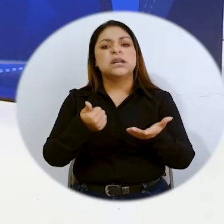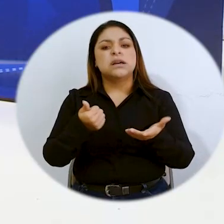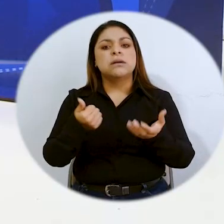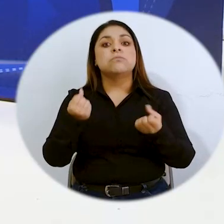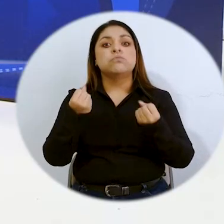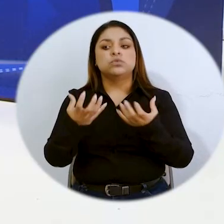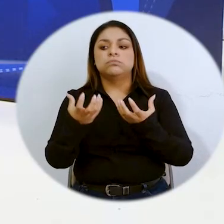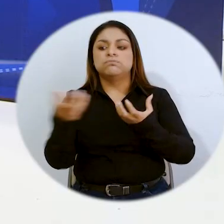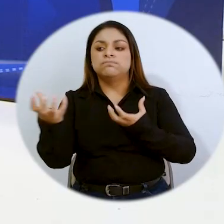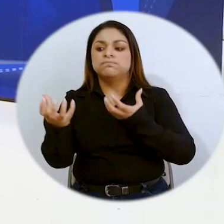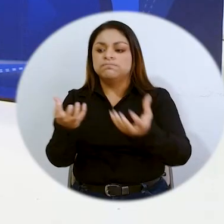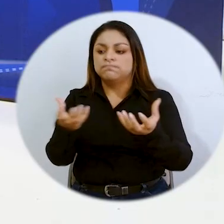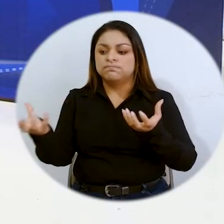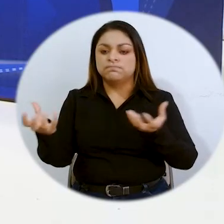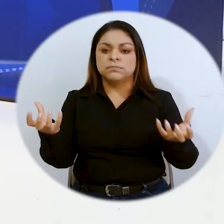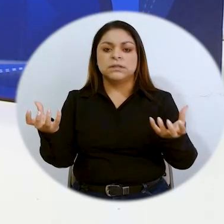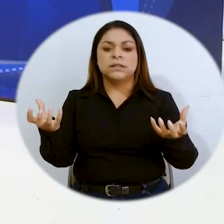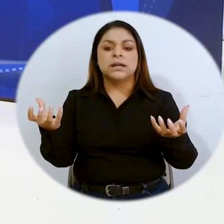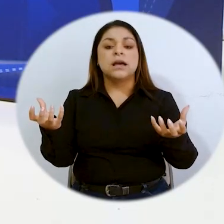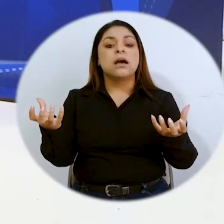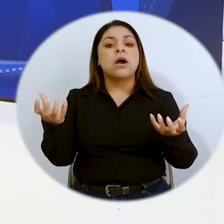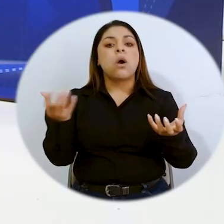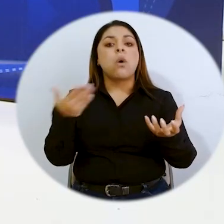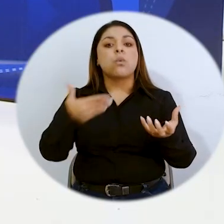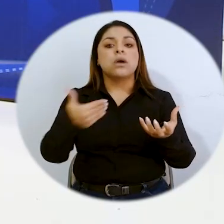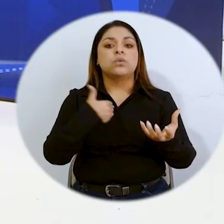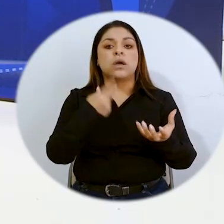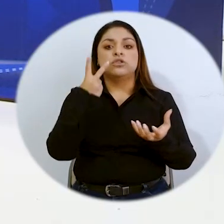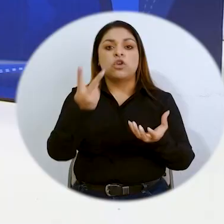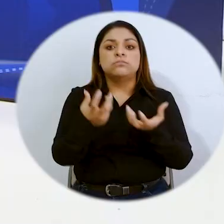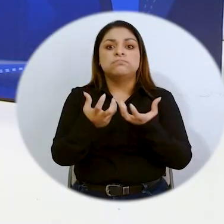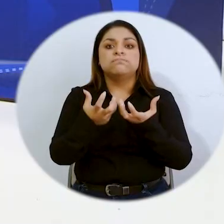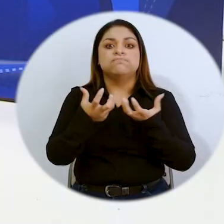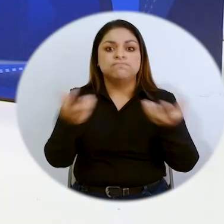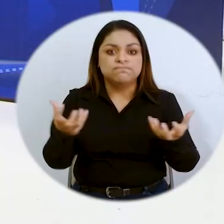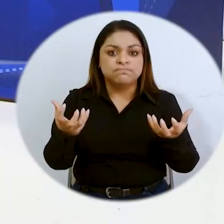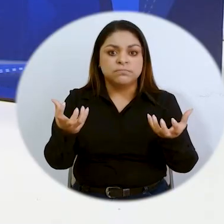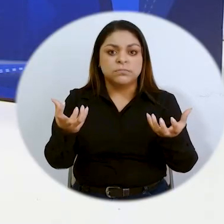dos focos o bloques tienden a aumentar la participación electoral.